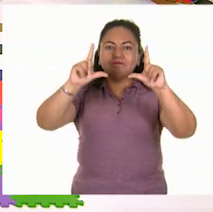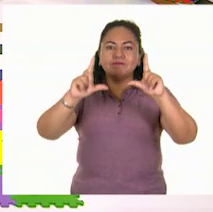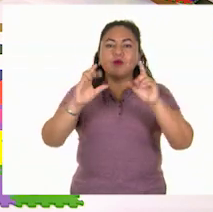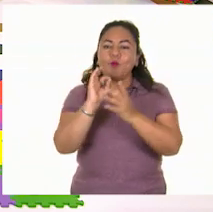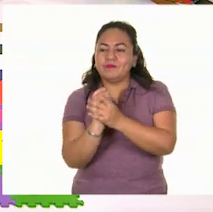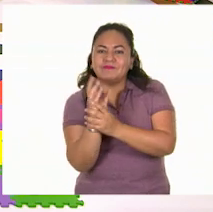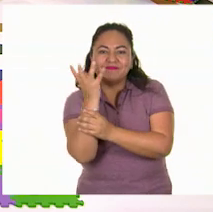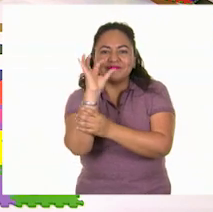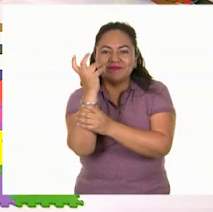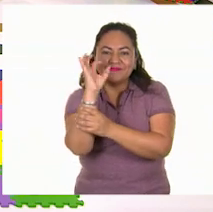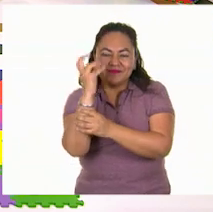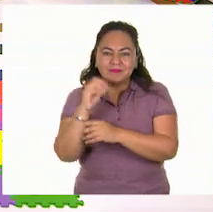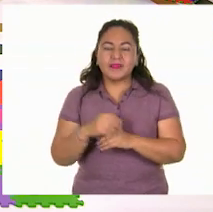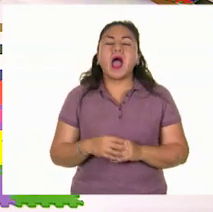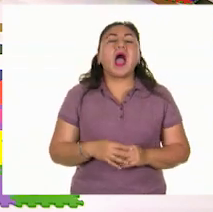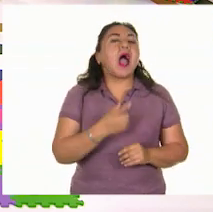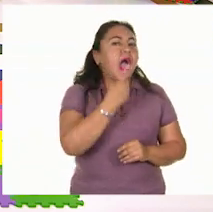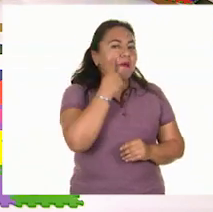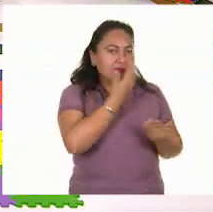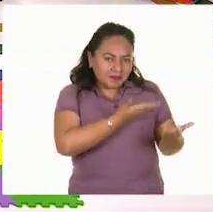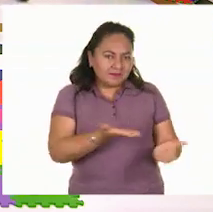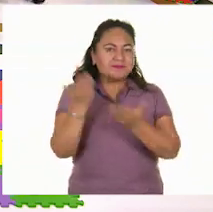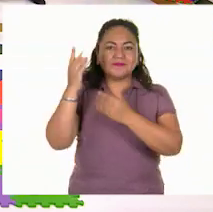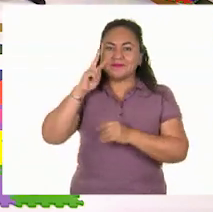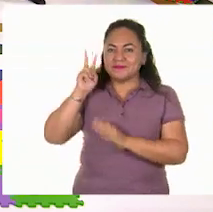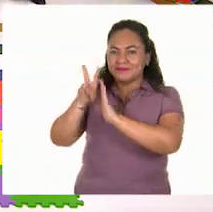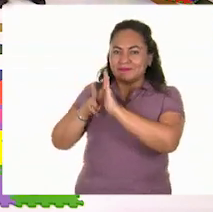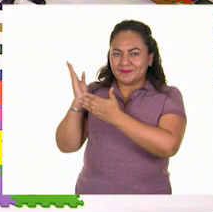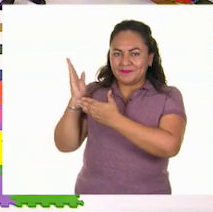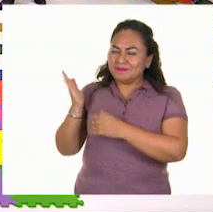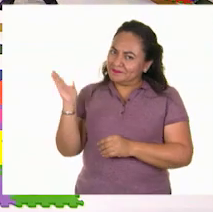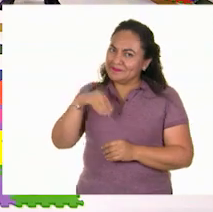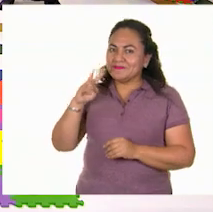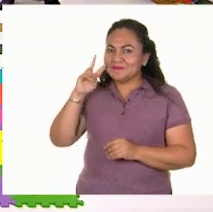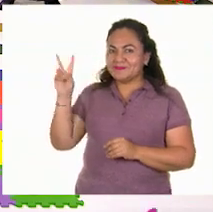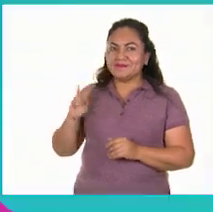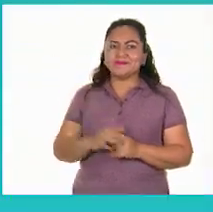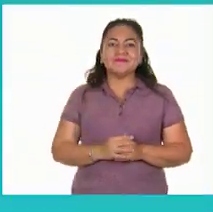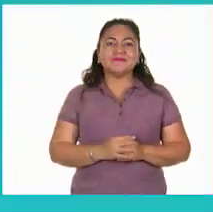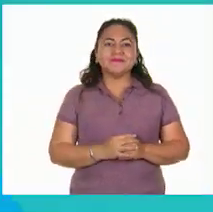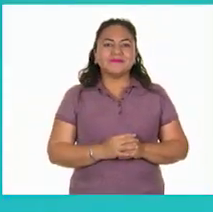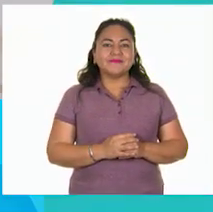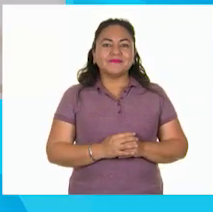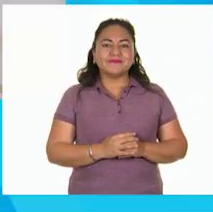títeres favoritos. A ver, echemos un vistazo. Vamos a ver.